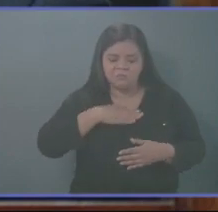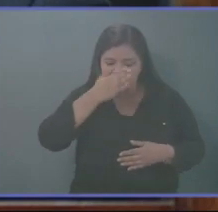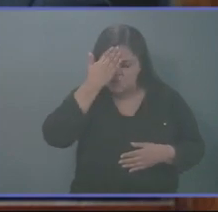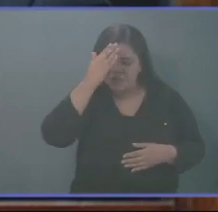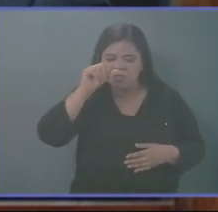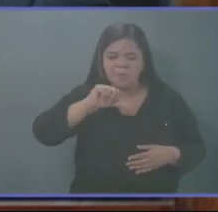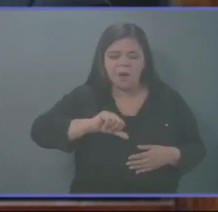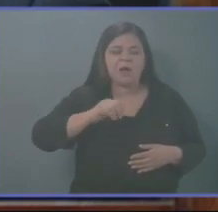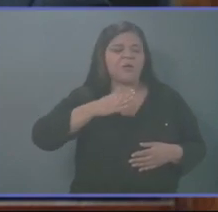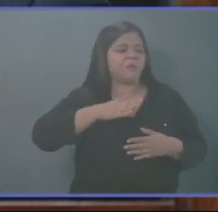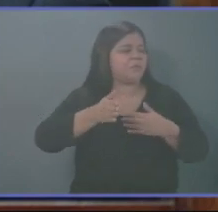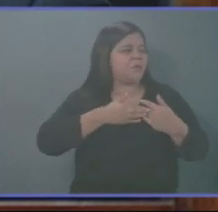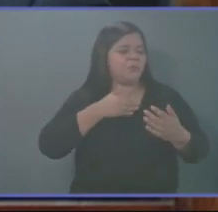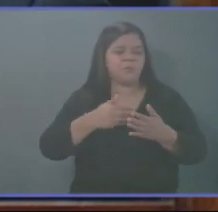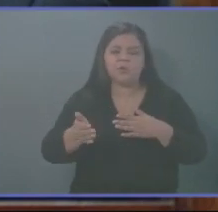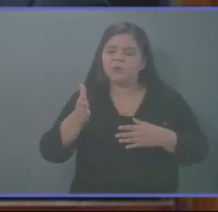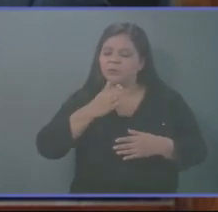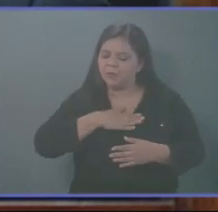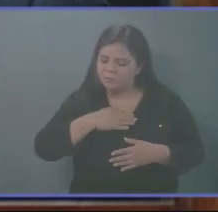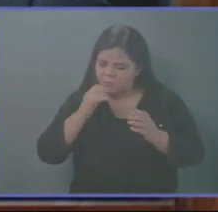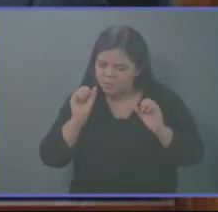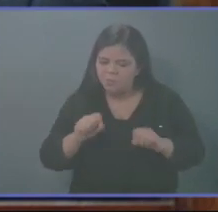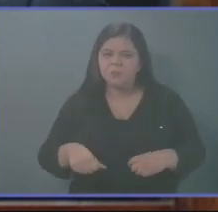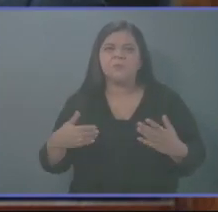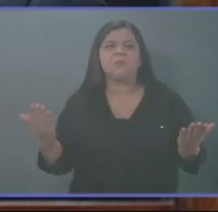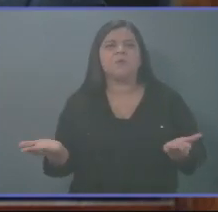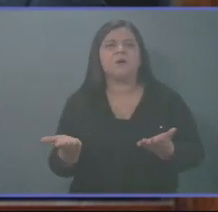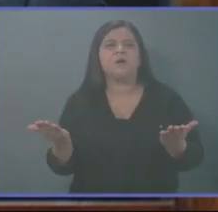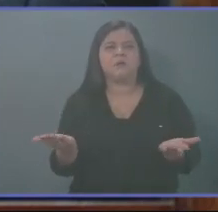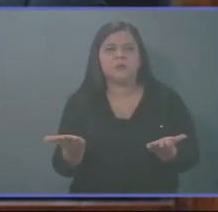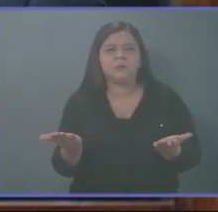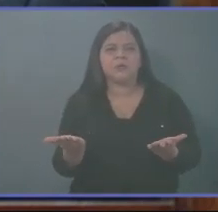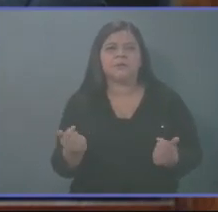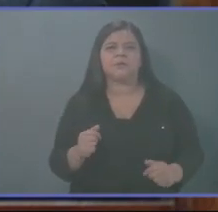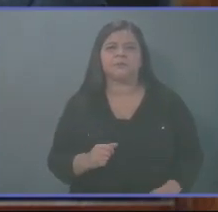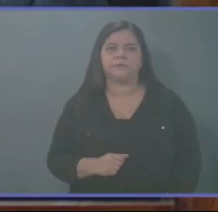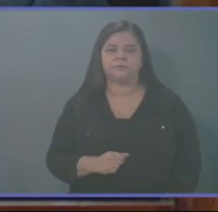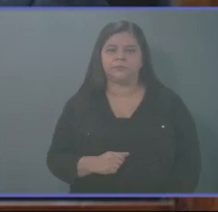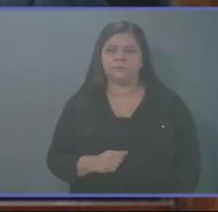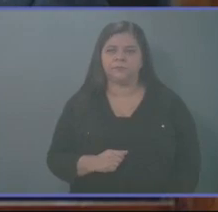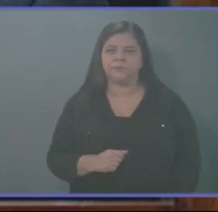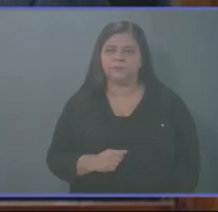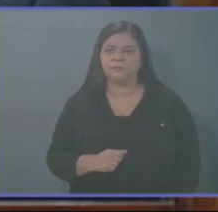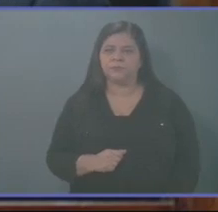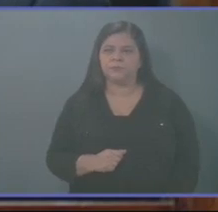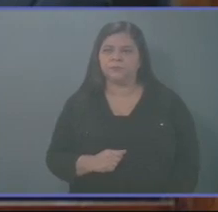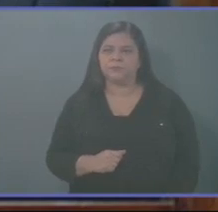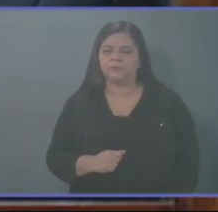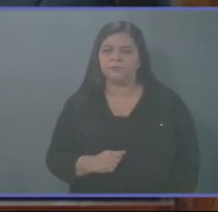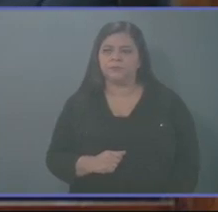el conocimiento previo de la ilicitud del hecho que realiza esa voluntad.